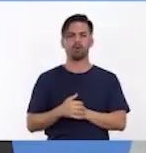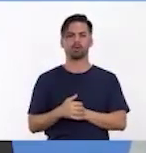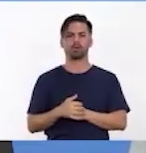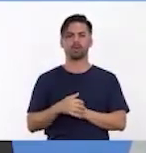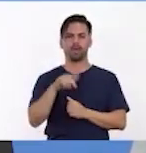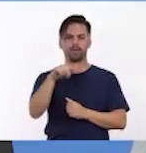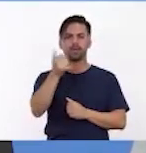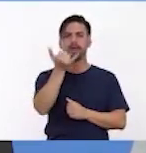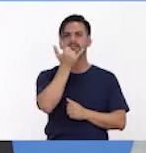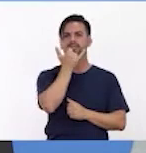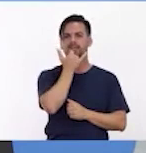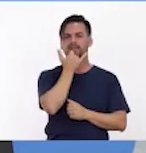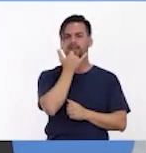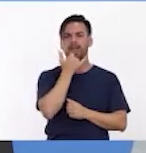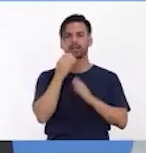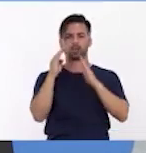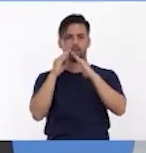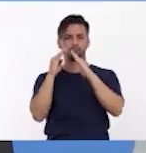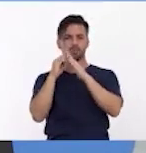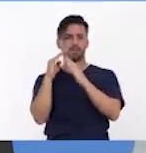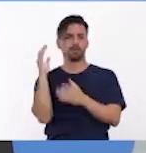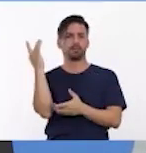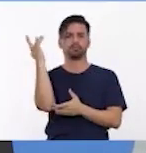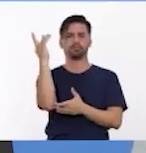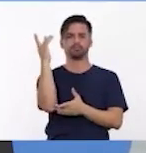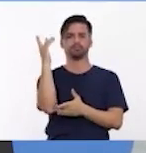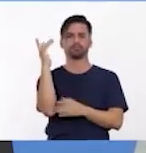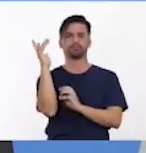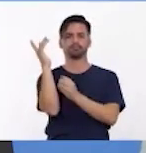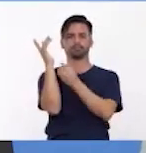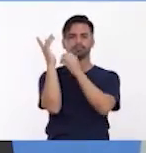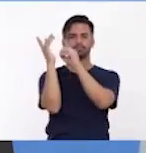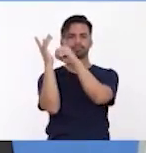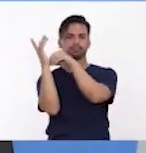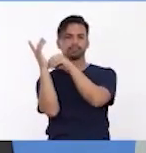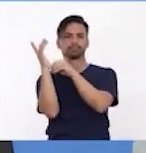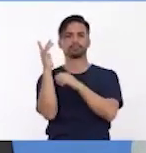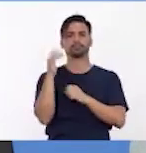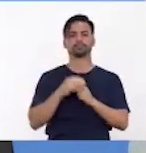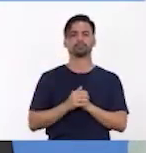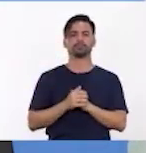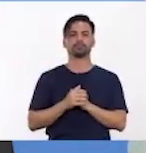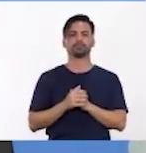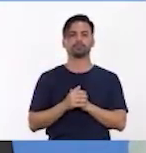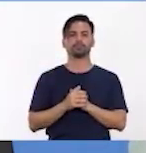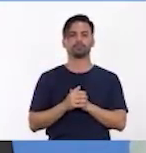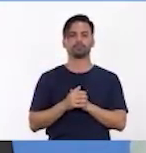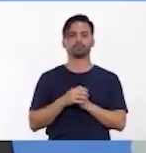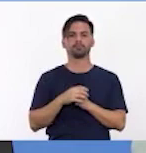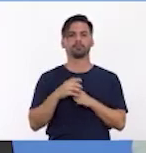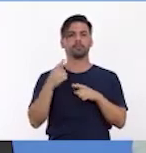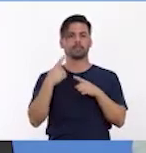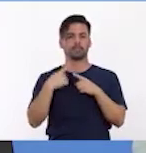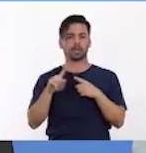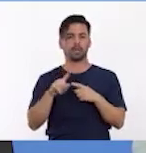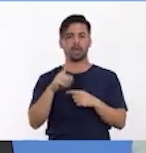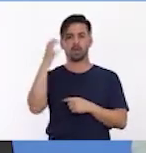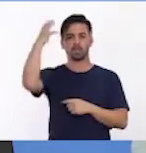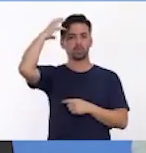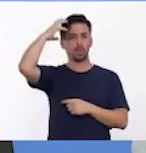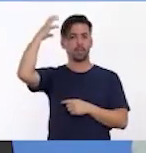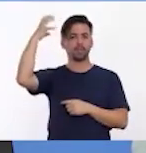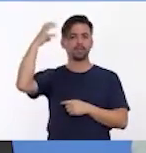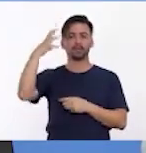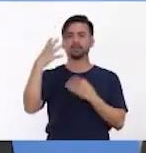las especies que viven en ella, que pueden vivir en ella. Segundo, porque los gobernantes en muchos países no